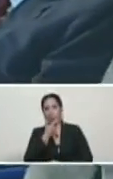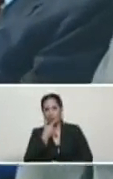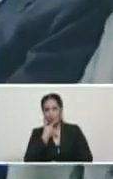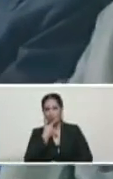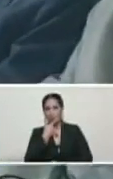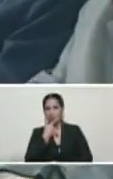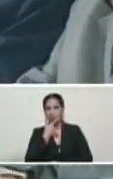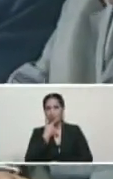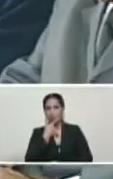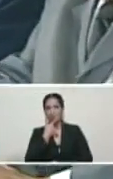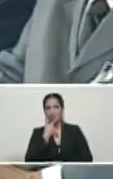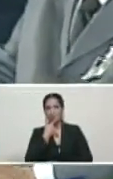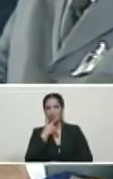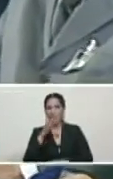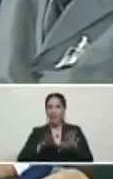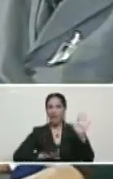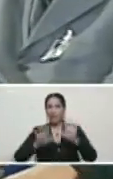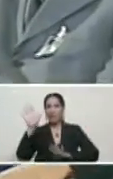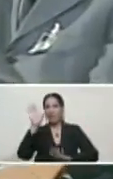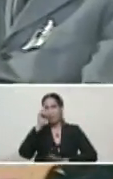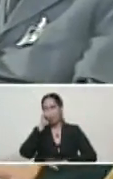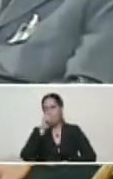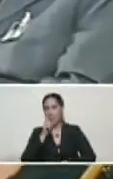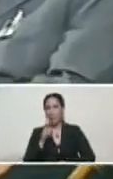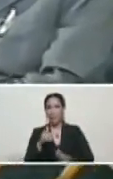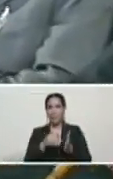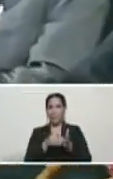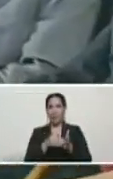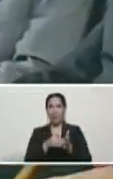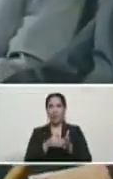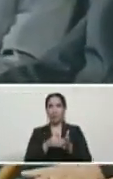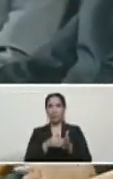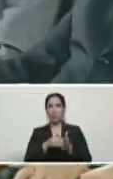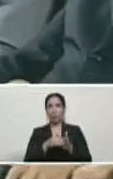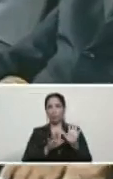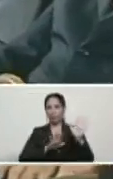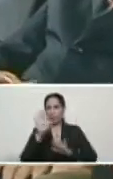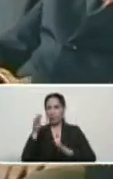representa los 15.000 años de historia sobre esta tierra venezolana,